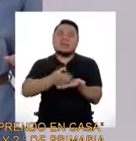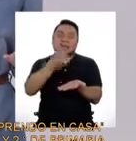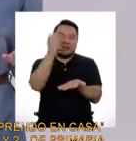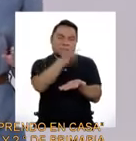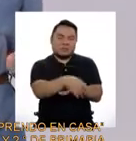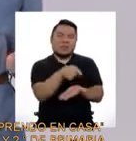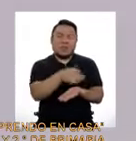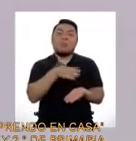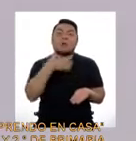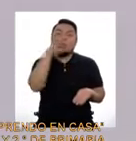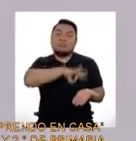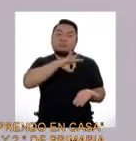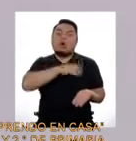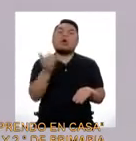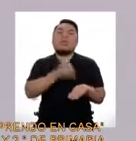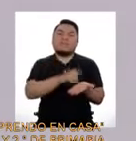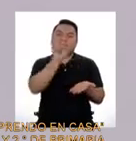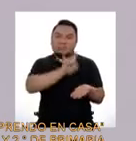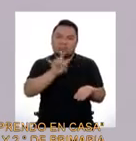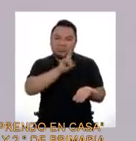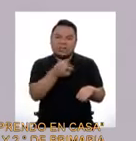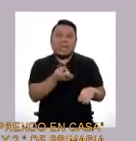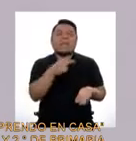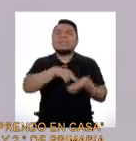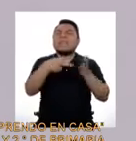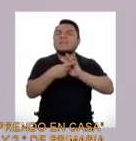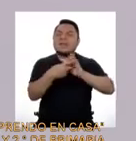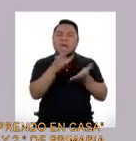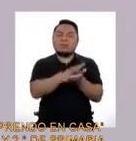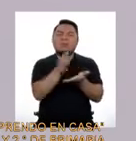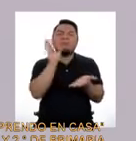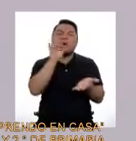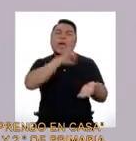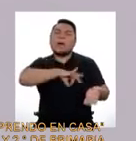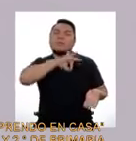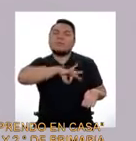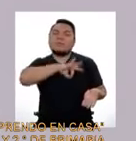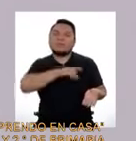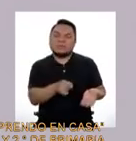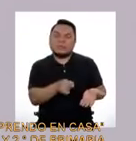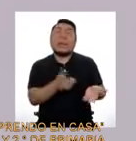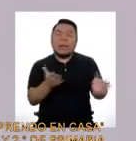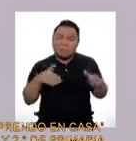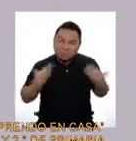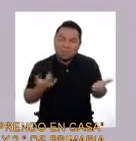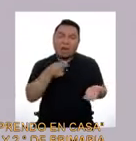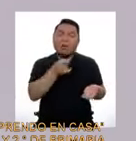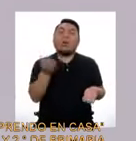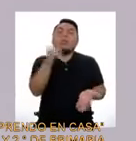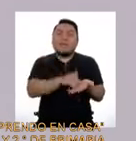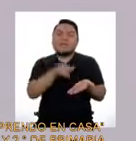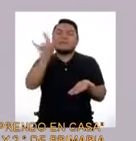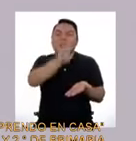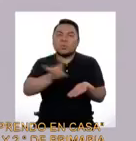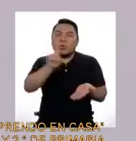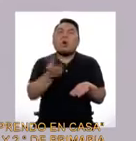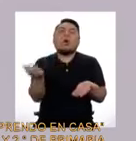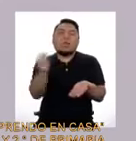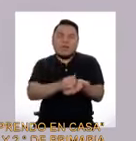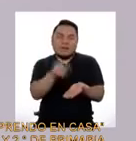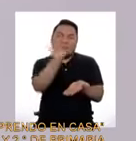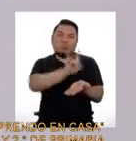residuos aprovechables. ¿Qué significa residuos aprovechables? Significa que pueden ser reutilizados una y otra